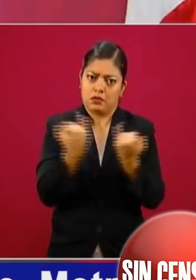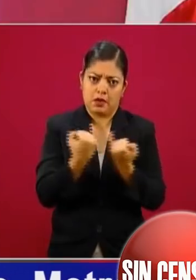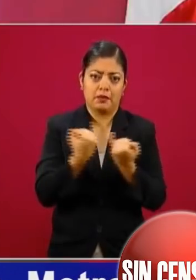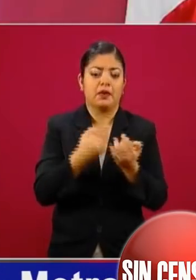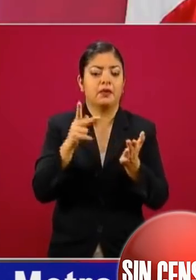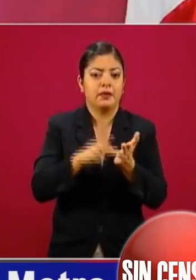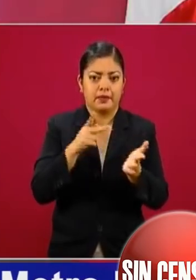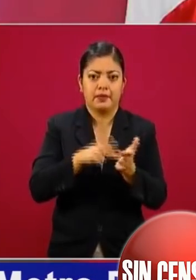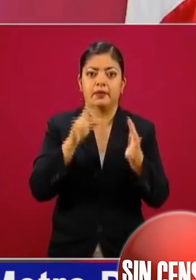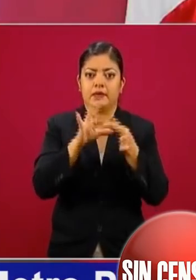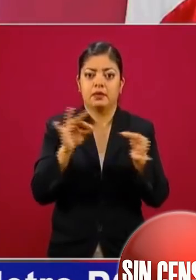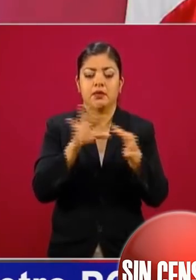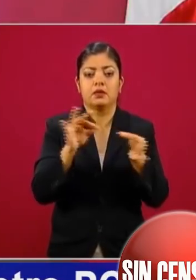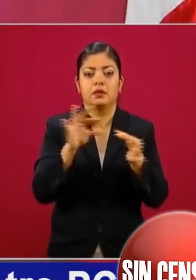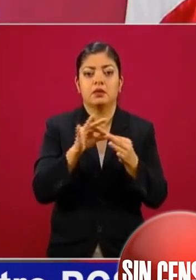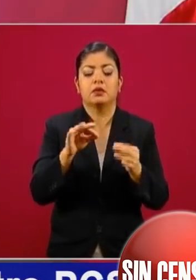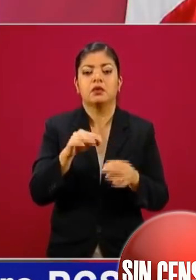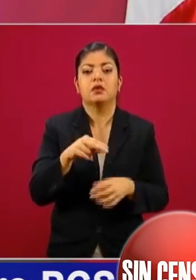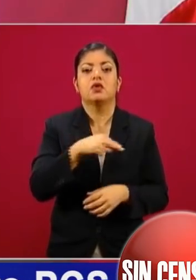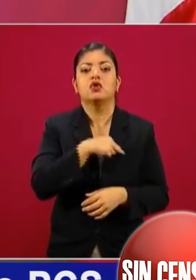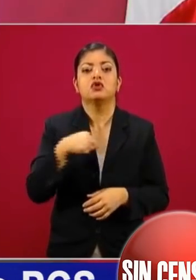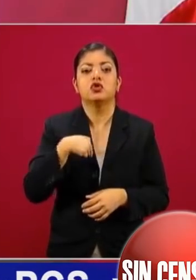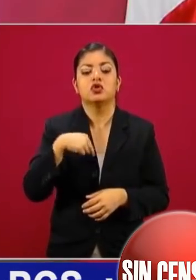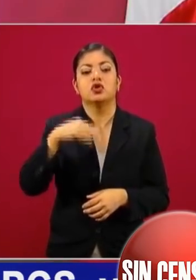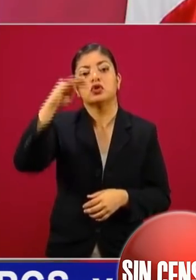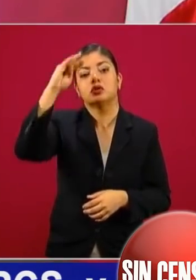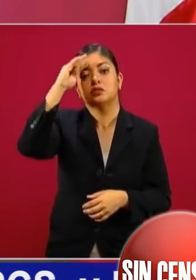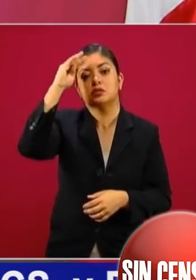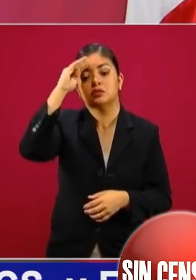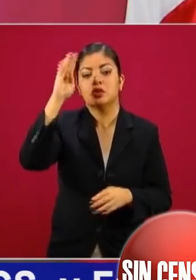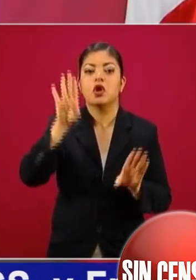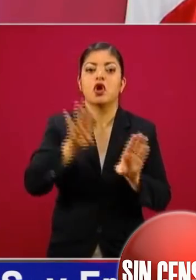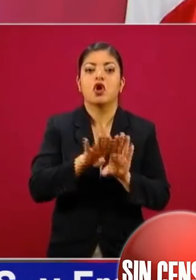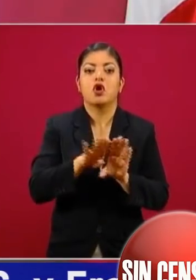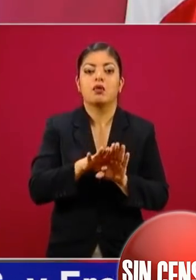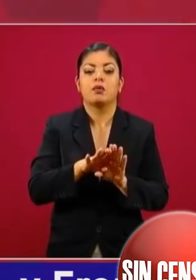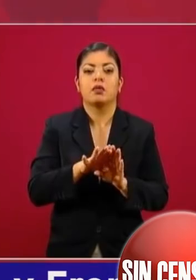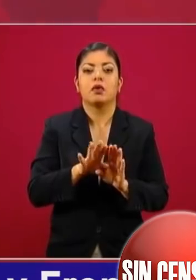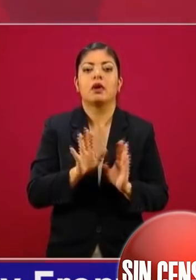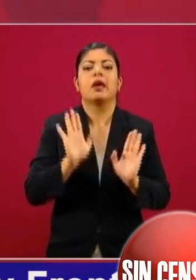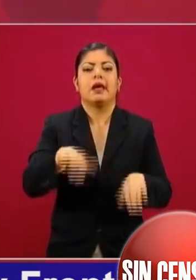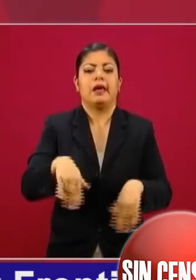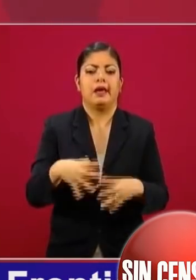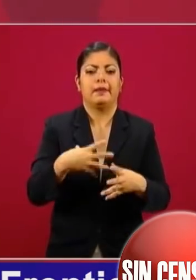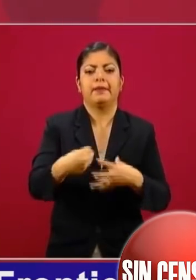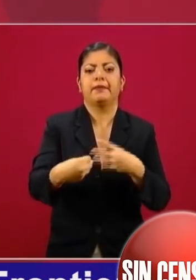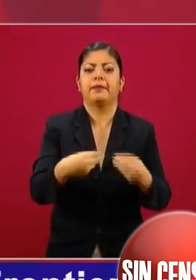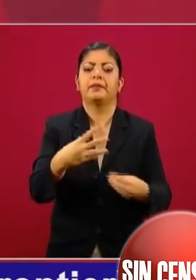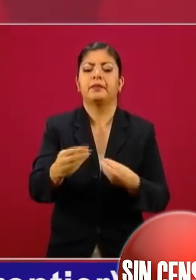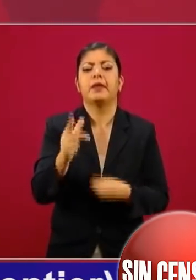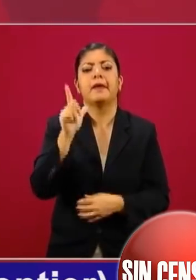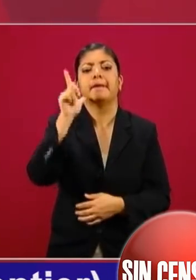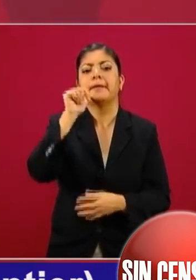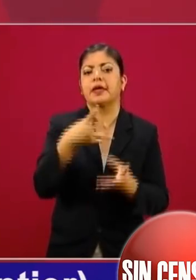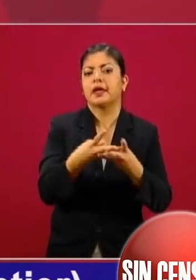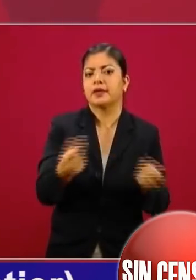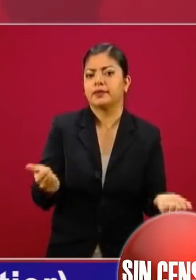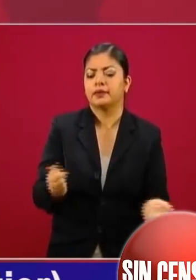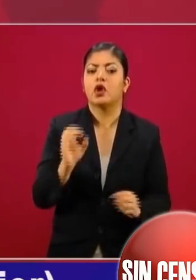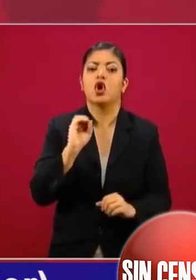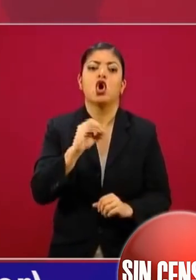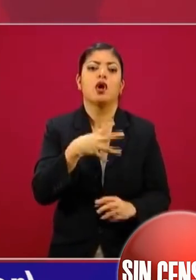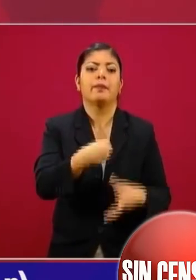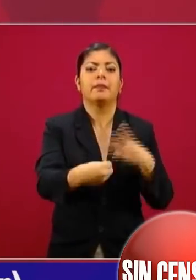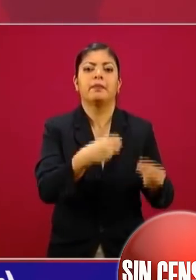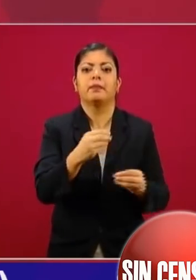múltiples ocasiones, y no debemos tener esa expectativa de que la epidemia se pare de un día para otro o de que la epidemia